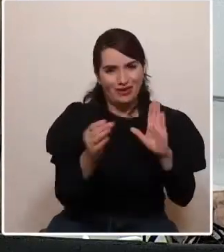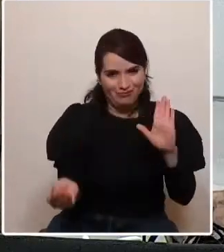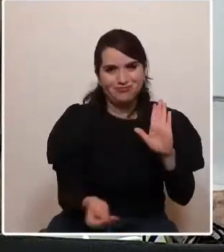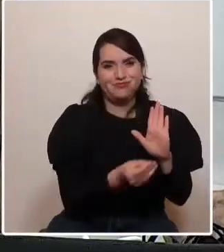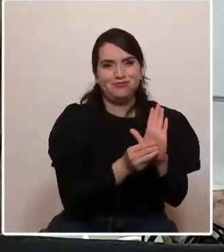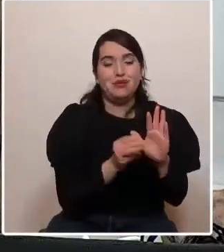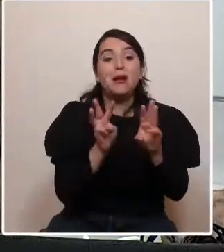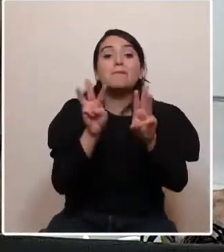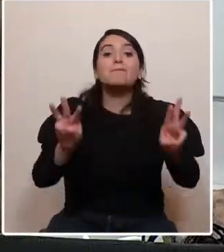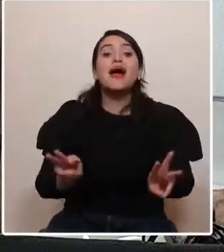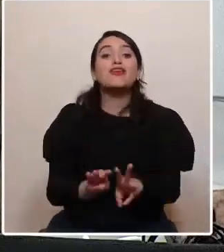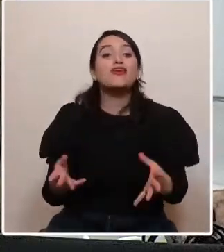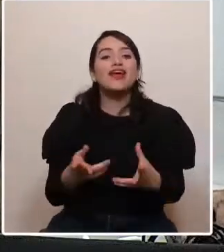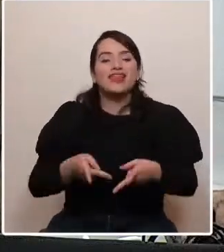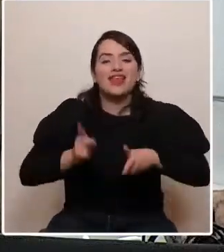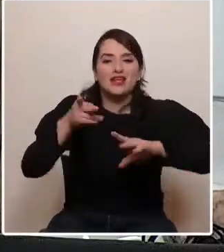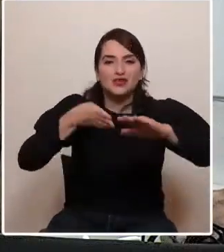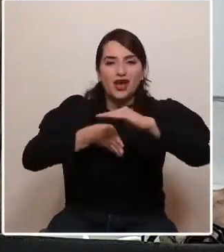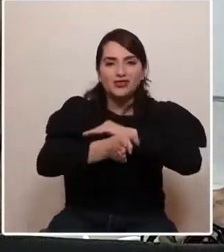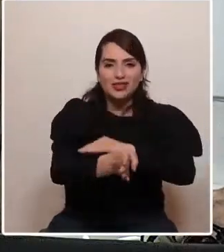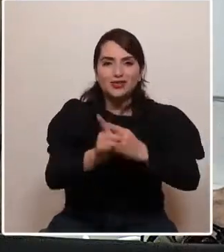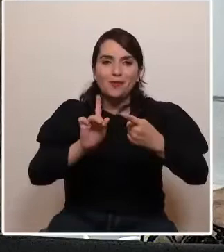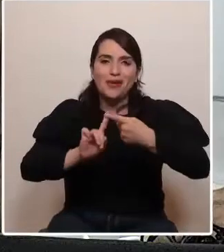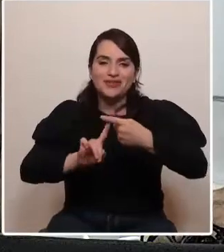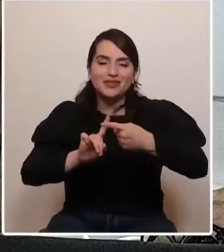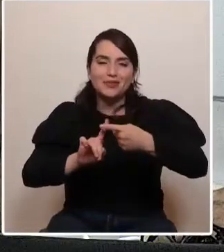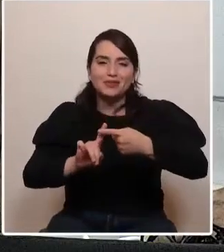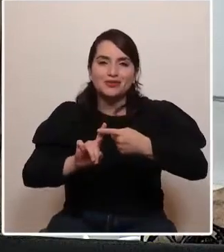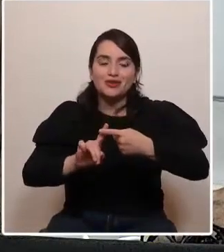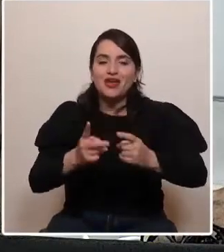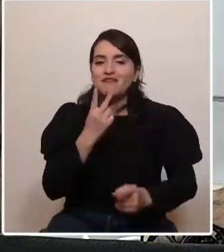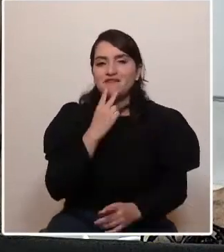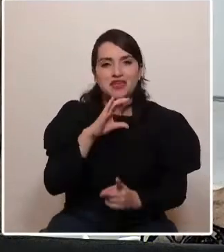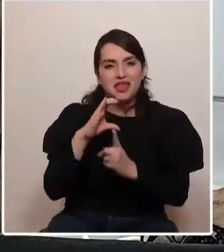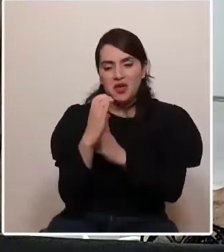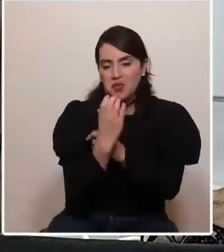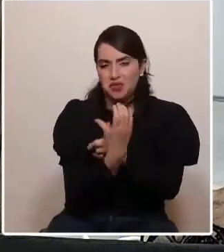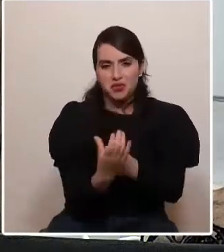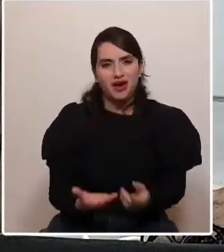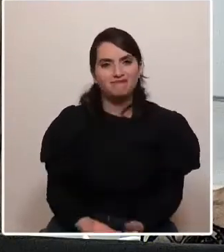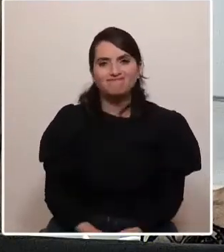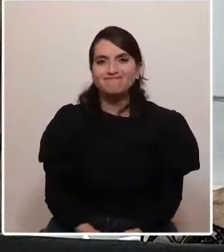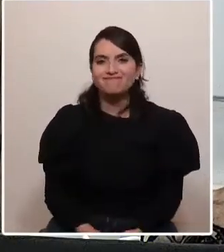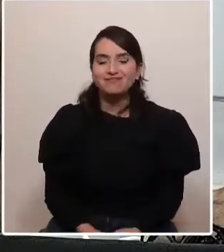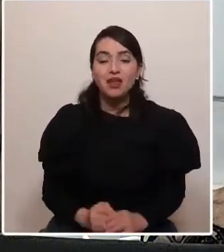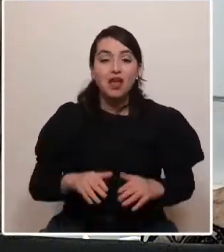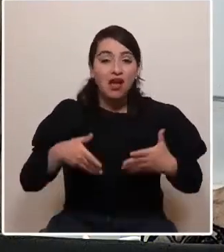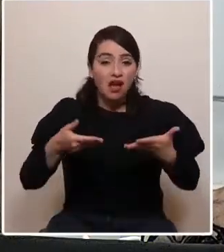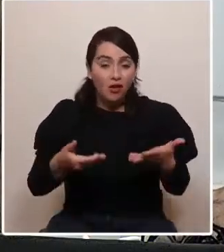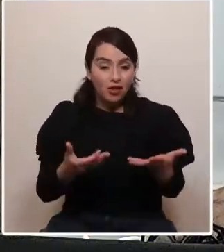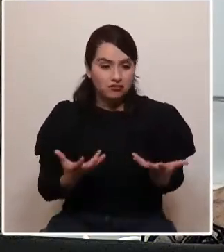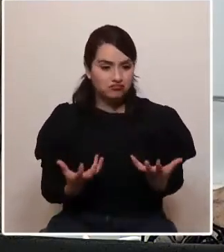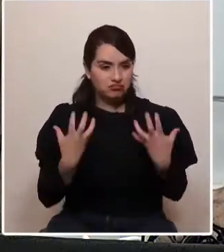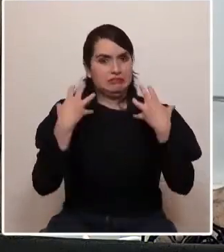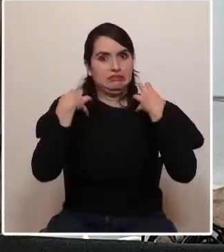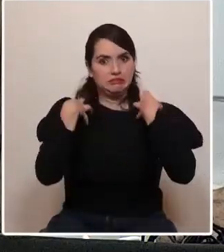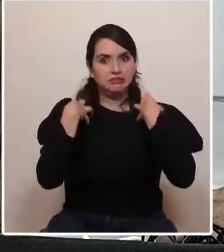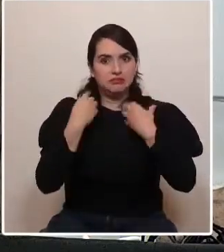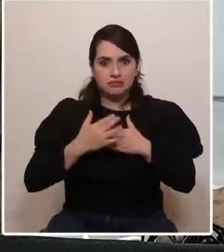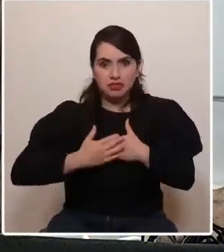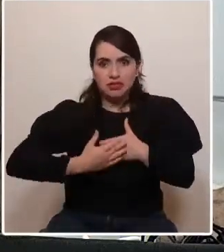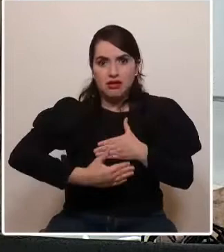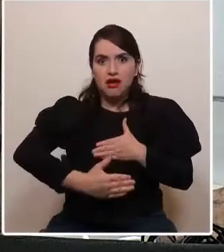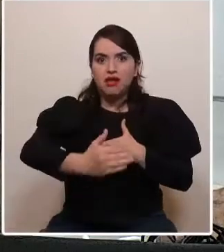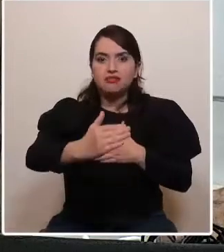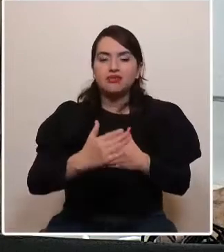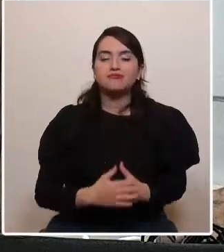dentro del derecho de acceso y participación en la vida cultural. Hoy tenemos una enorme responsabilidad por delante.